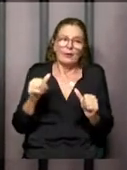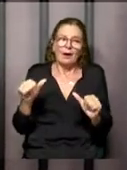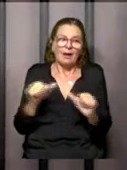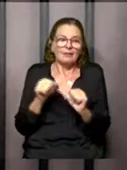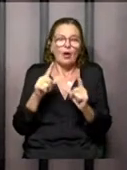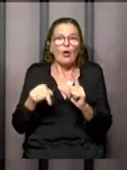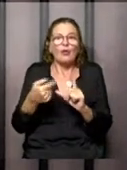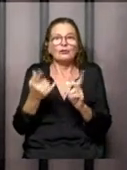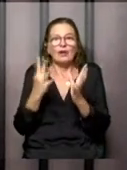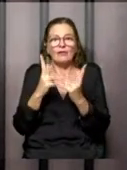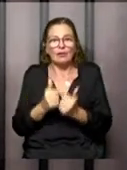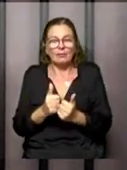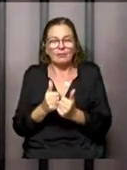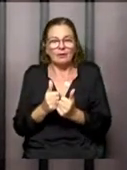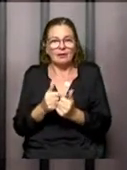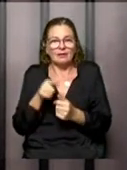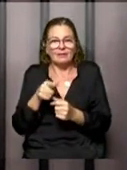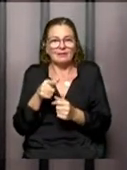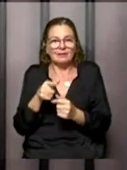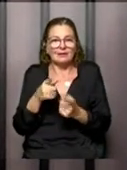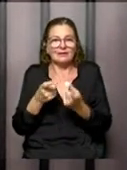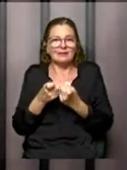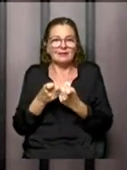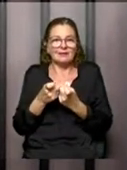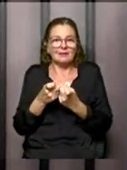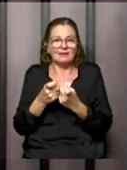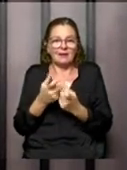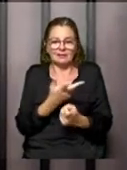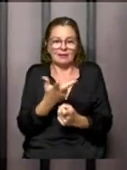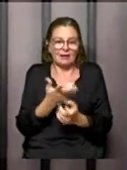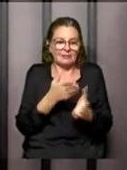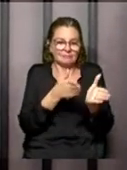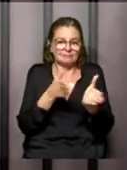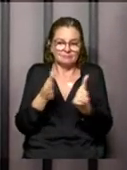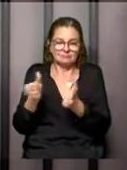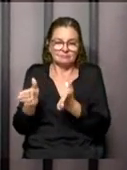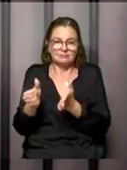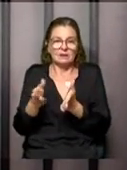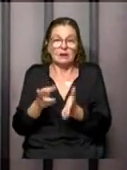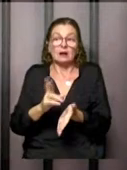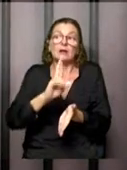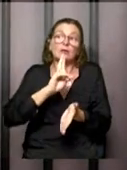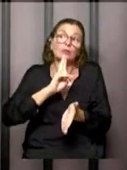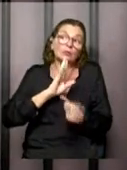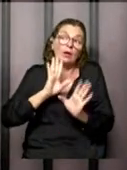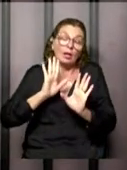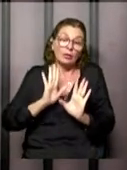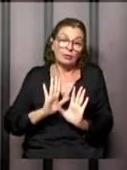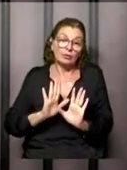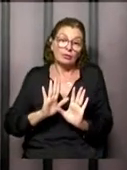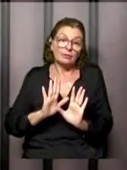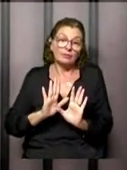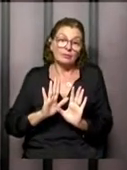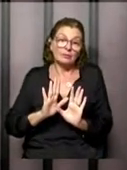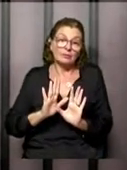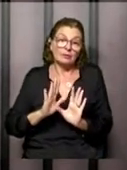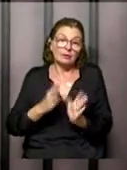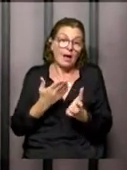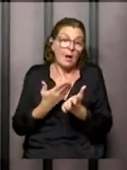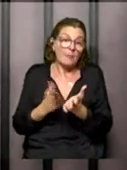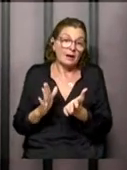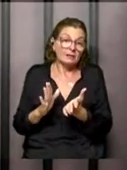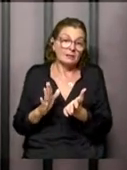en base a esa convicción ella decide recorrer estos tres caminos. El resultado es ajeno, porque